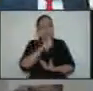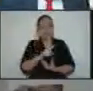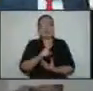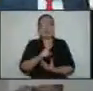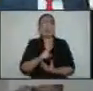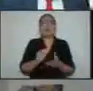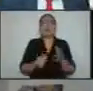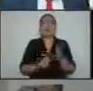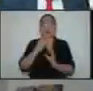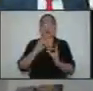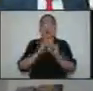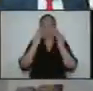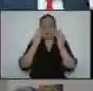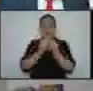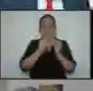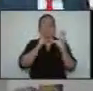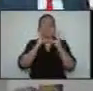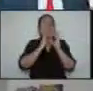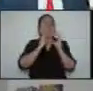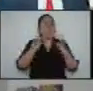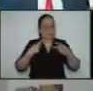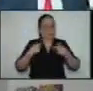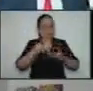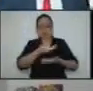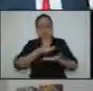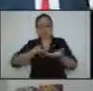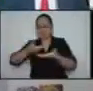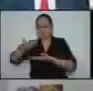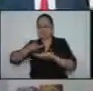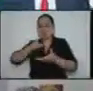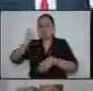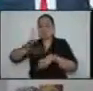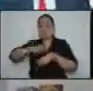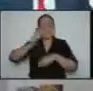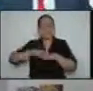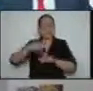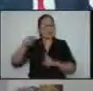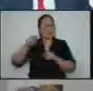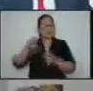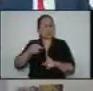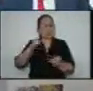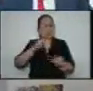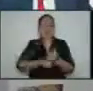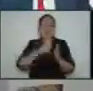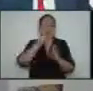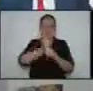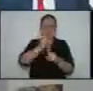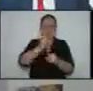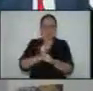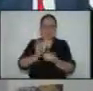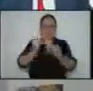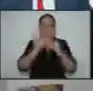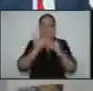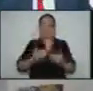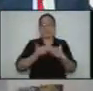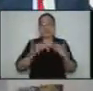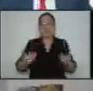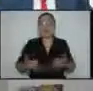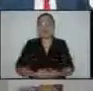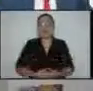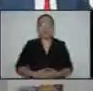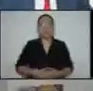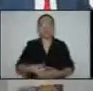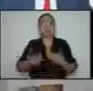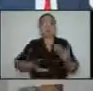nuevas estrategias de comunicación e interacción. A partir de esa nueva realidad, el proyecto analiza